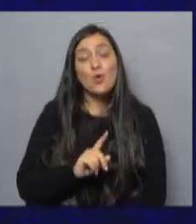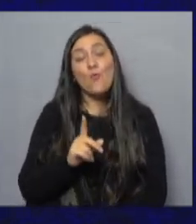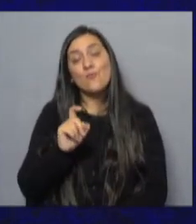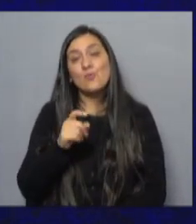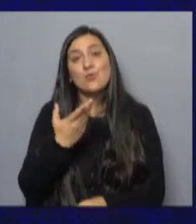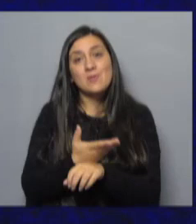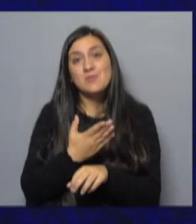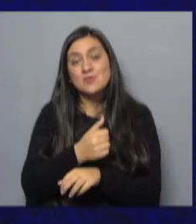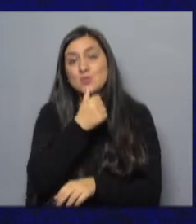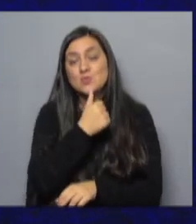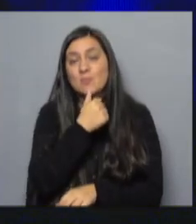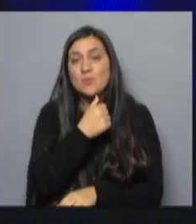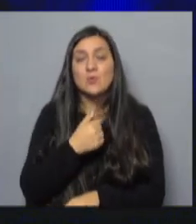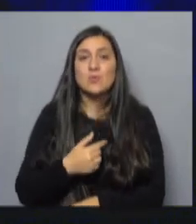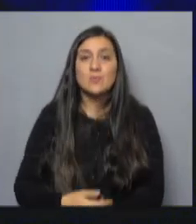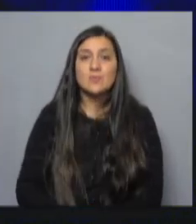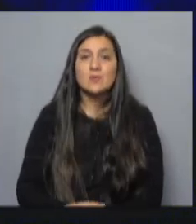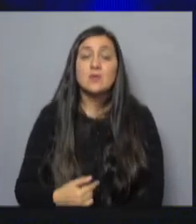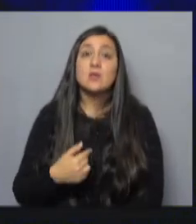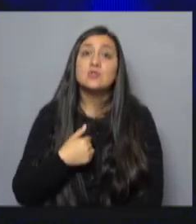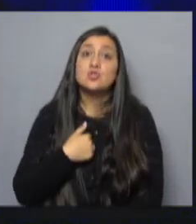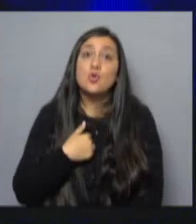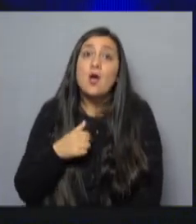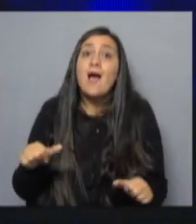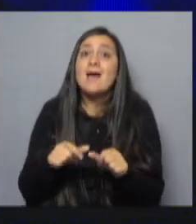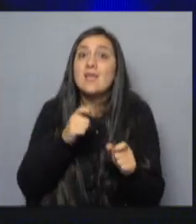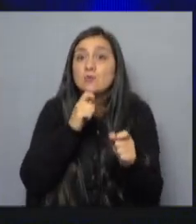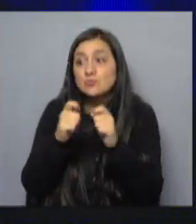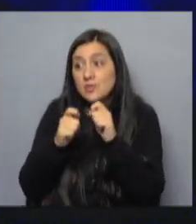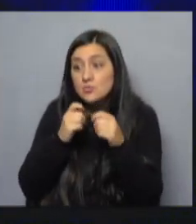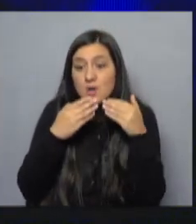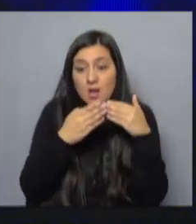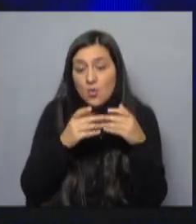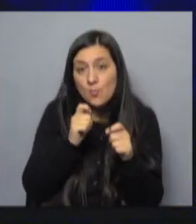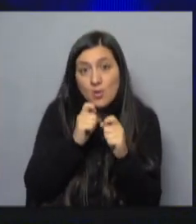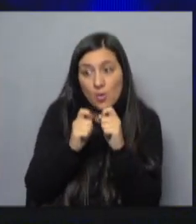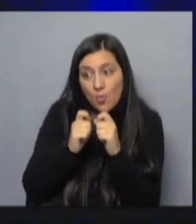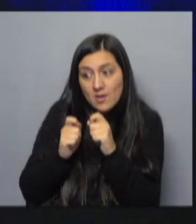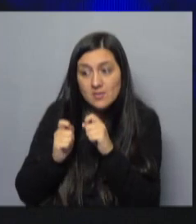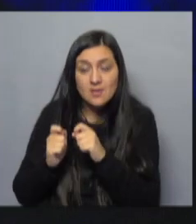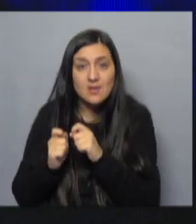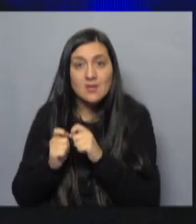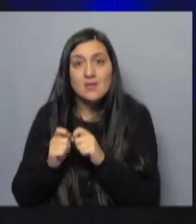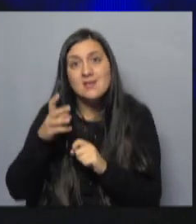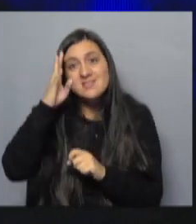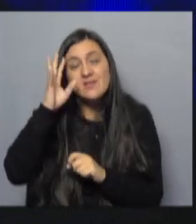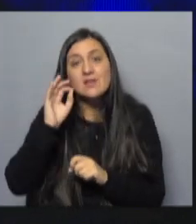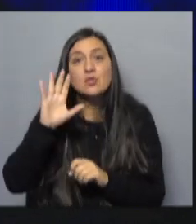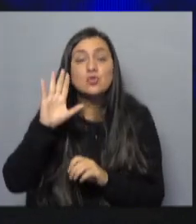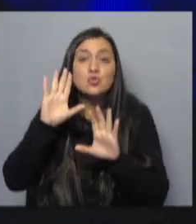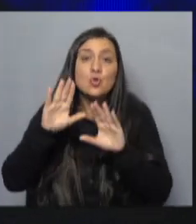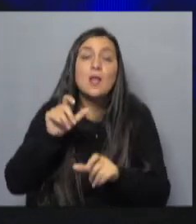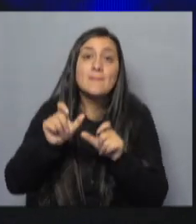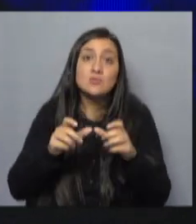supuesto, pero ¿por dónde va? Yo haría un censo, ¿viste? Si tuviese autoridad y poder, sí, rescataría a todas estas personas que quieren